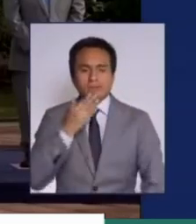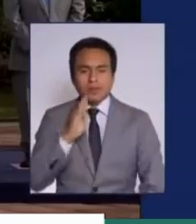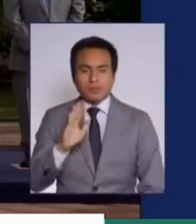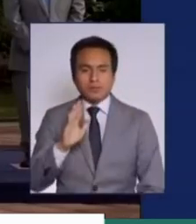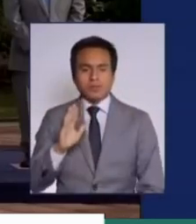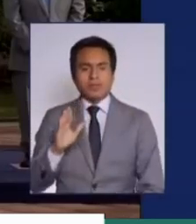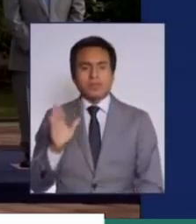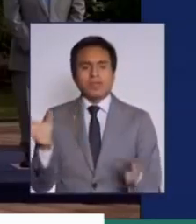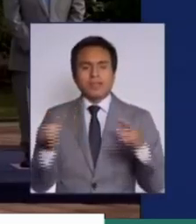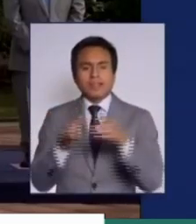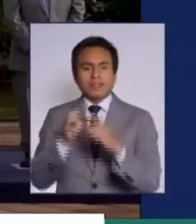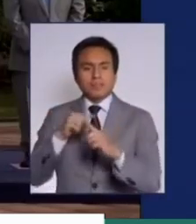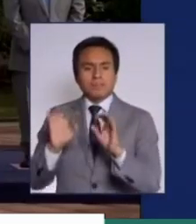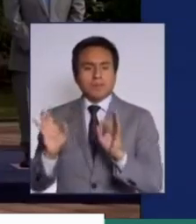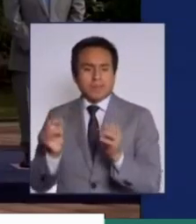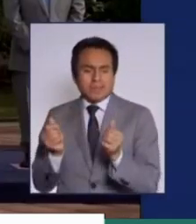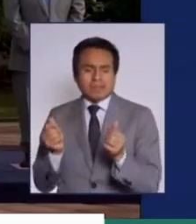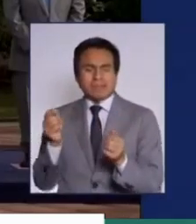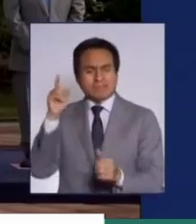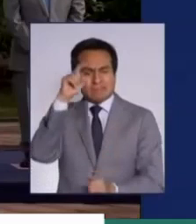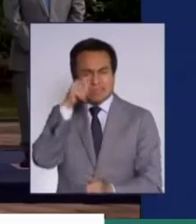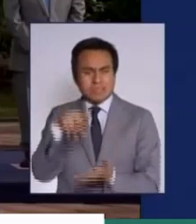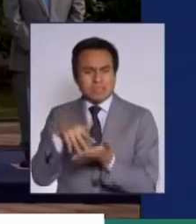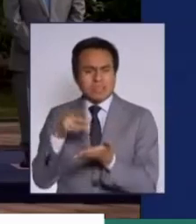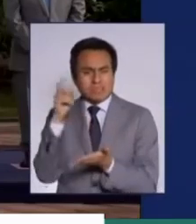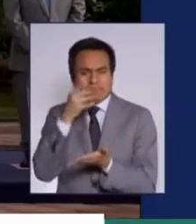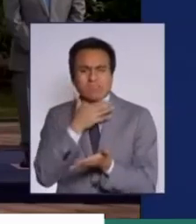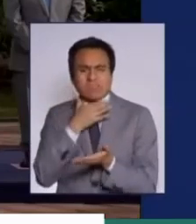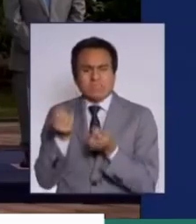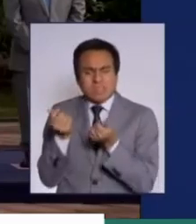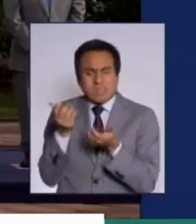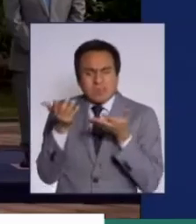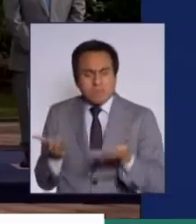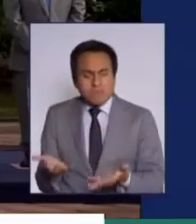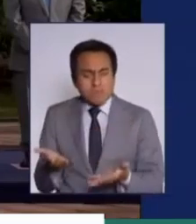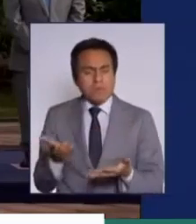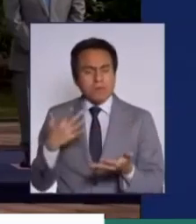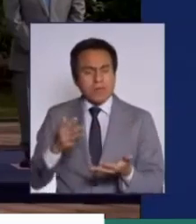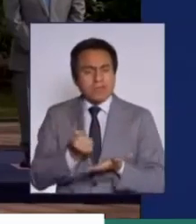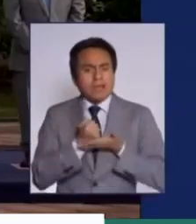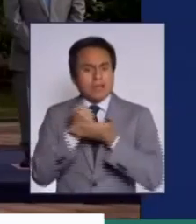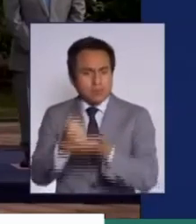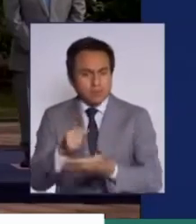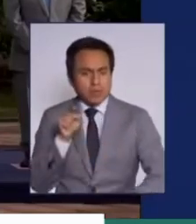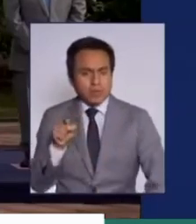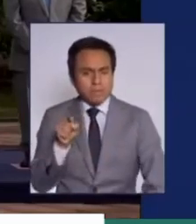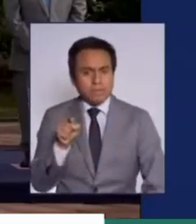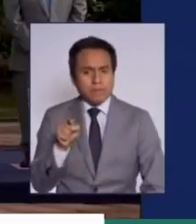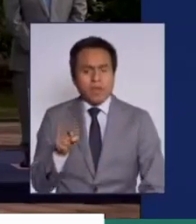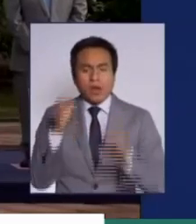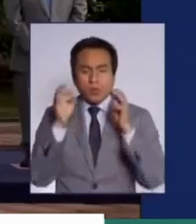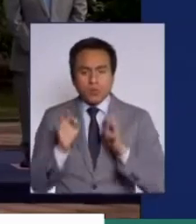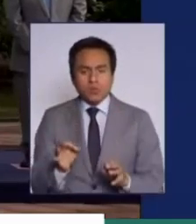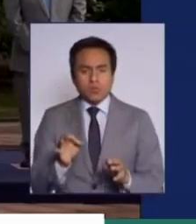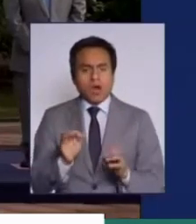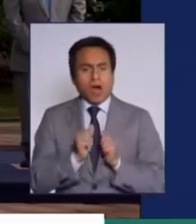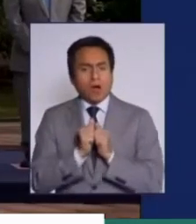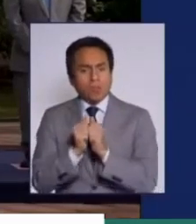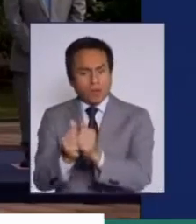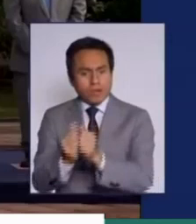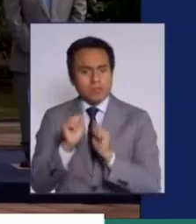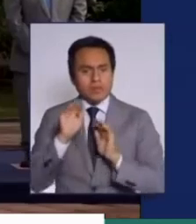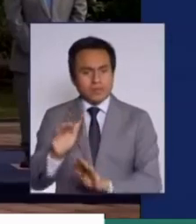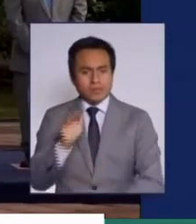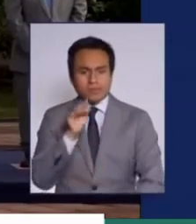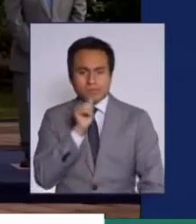vida, ¿considera que quizás deberíamos pensar en un plazo mediano en un gobierno un poco más, como un gobierno